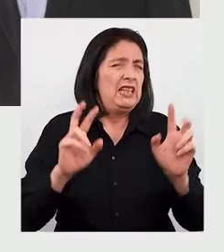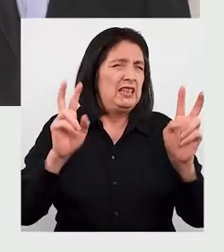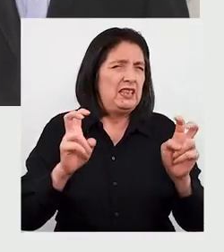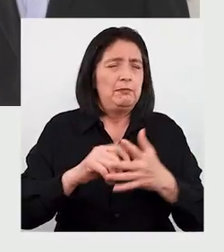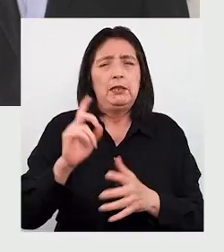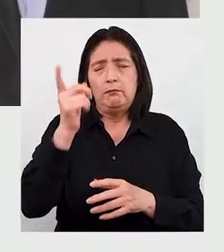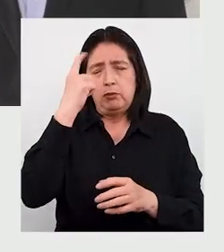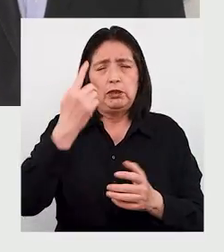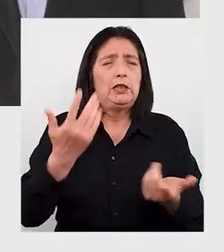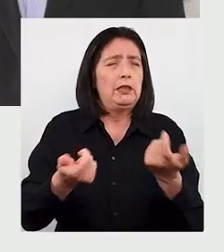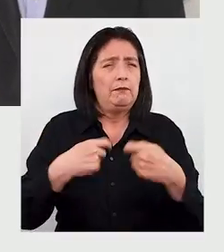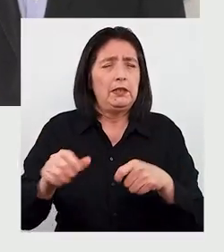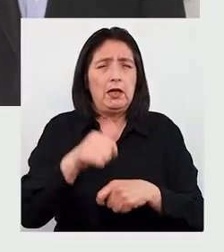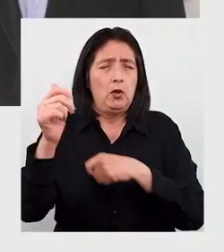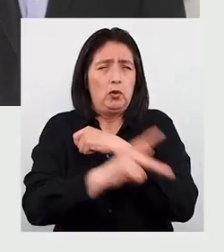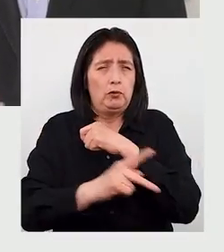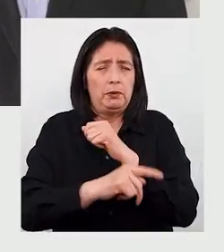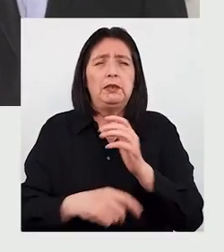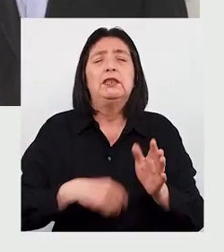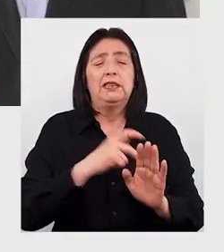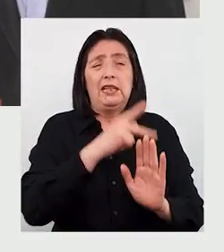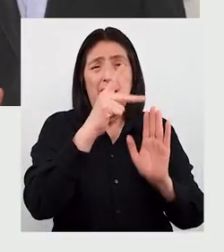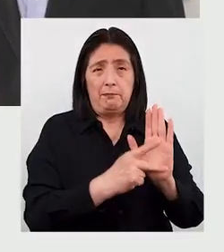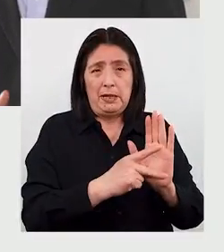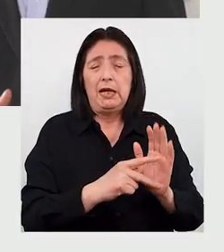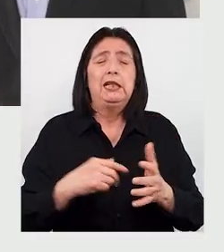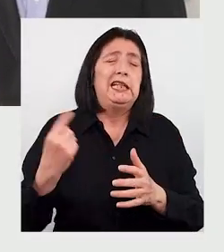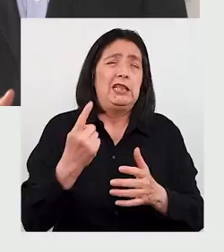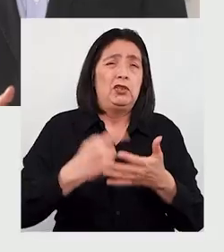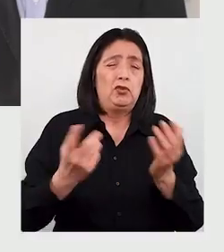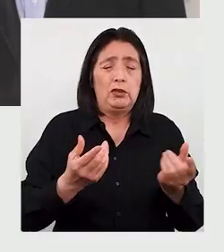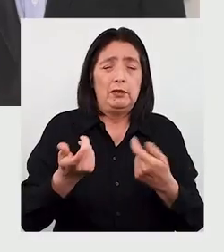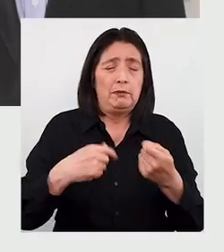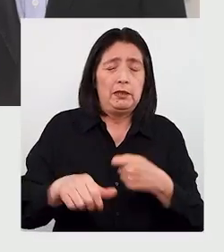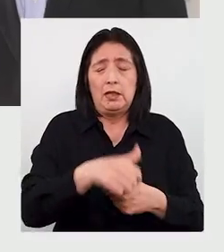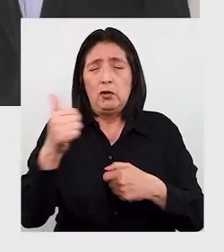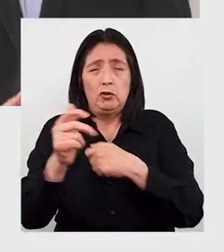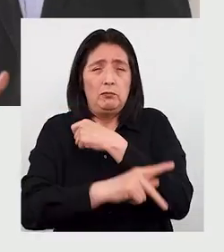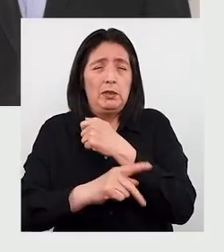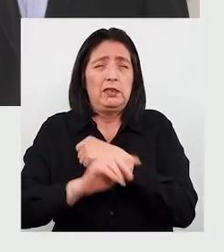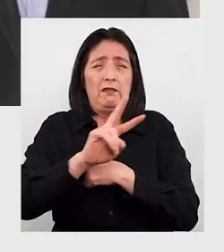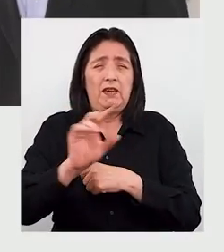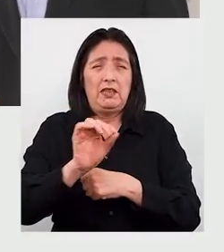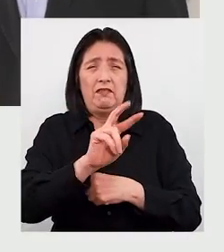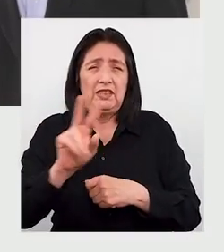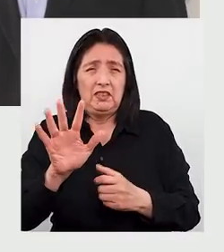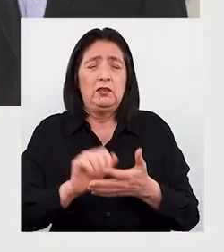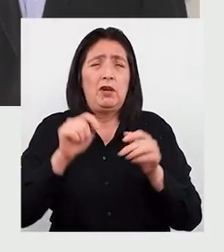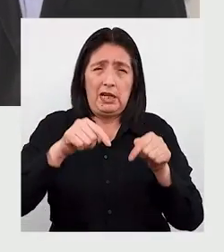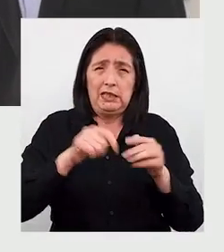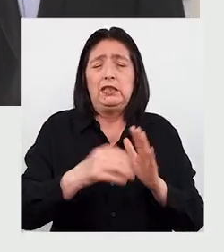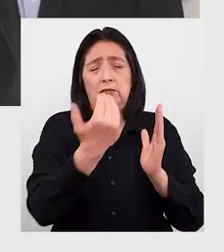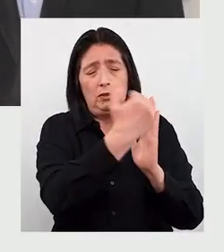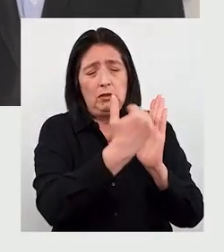relación con la política de comercio exterior enmarcada en el Plan Estratégico Nacional Exportador al 2025, esta estrategia englobará